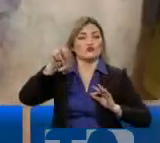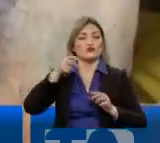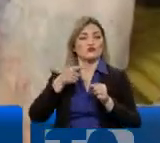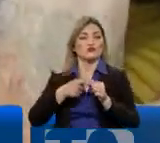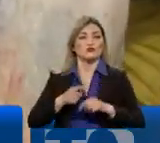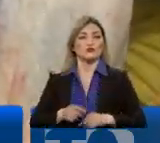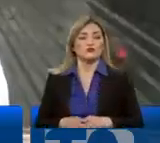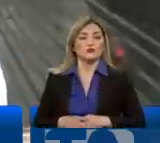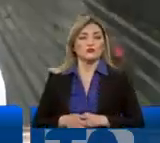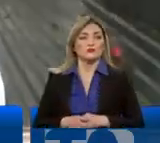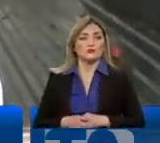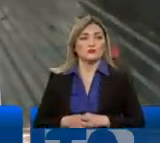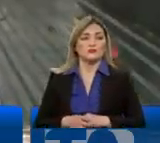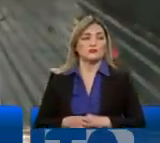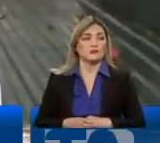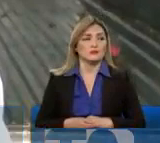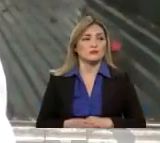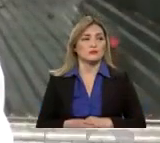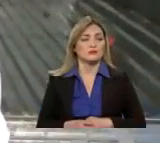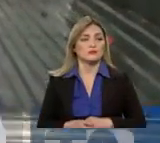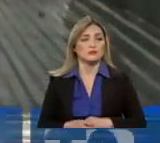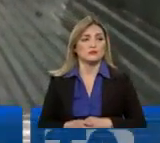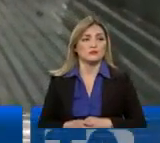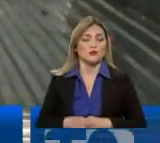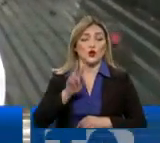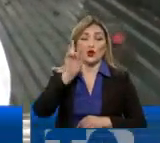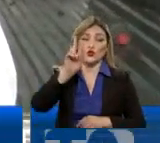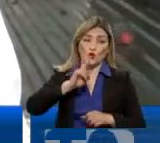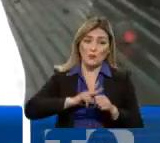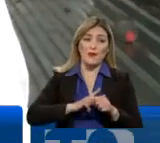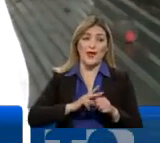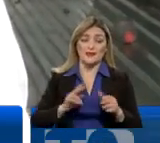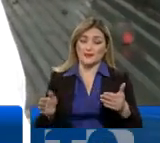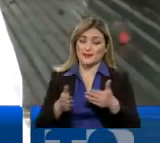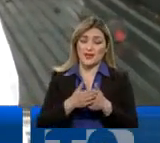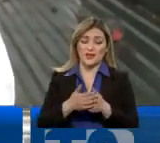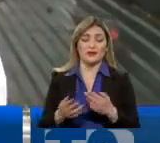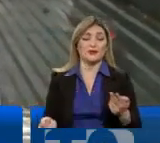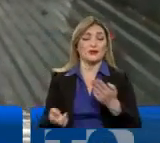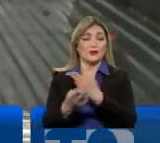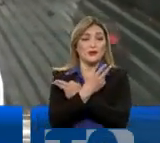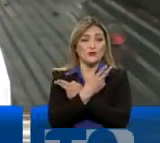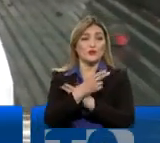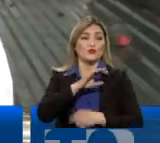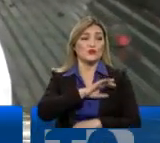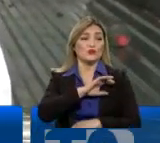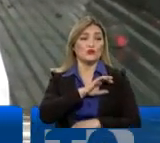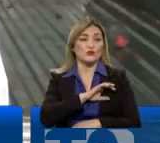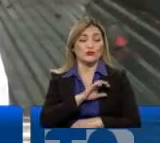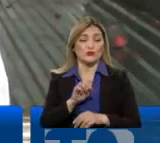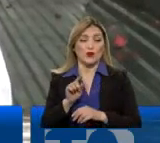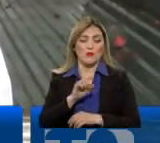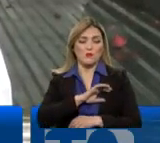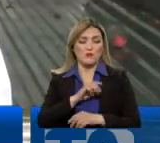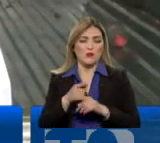Quito. El lugar ya tiene 2 veces ya ha sido clausurado, tanto por el municipio como por